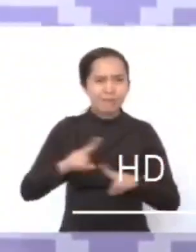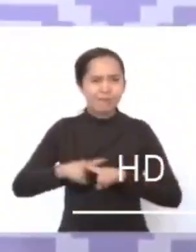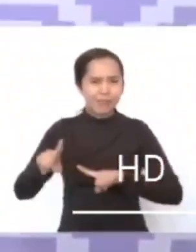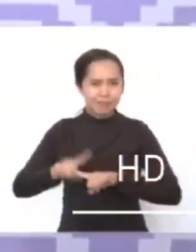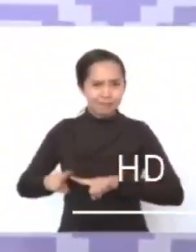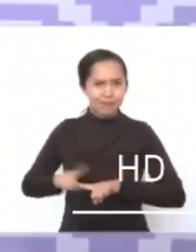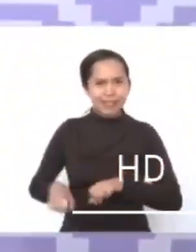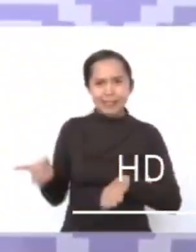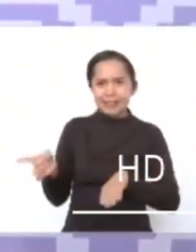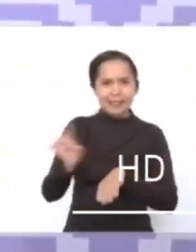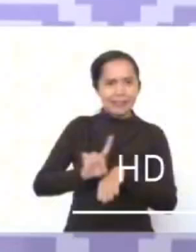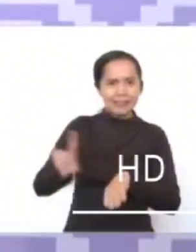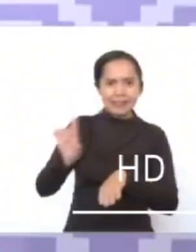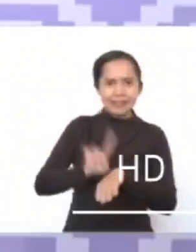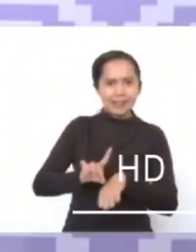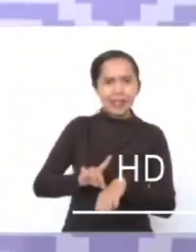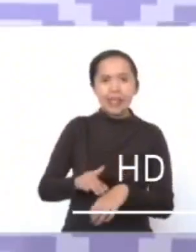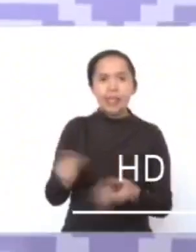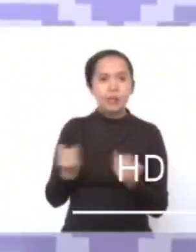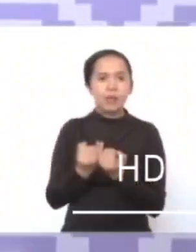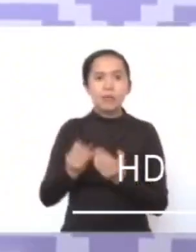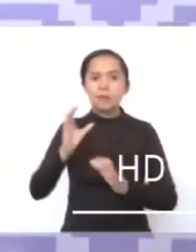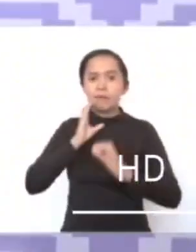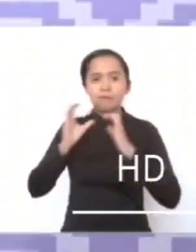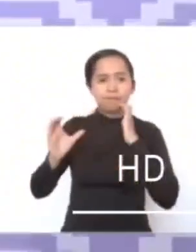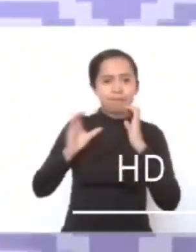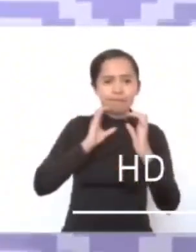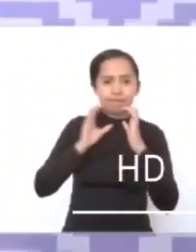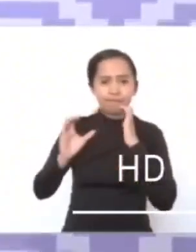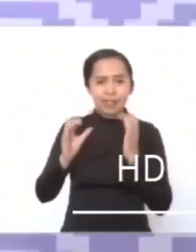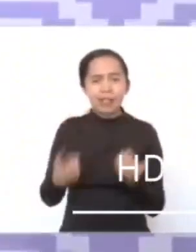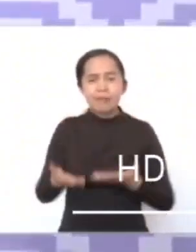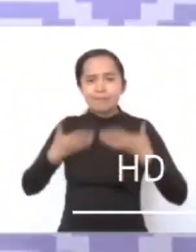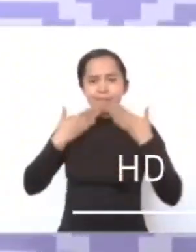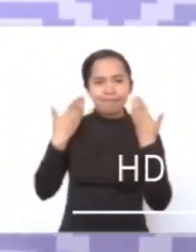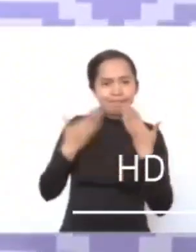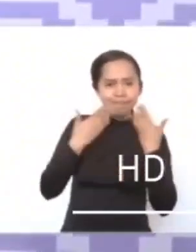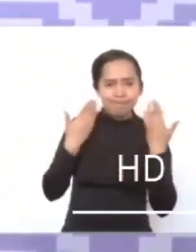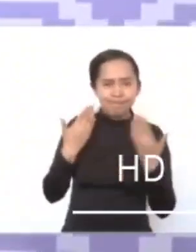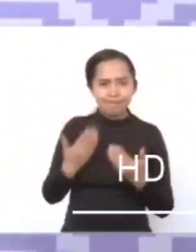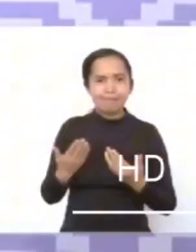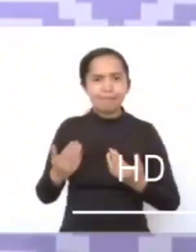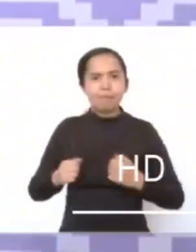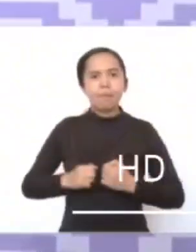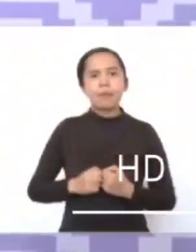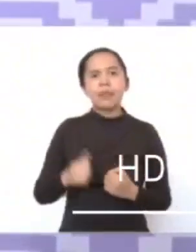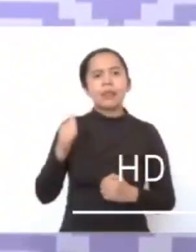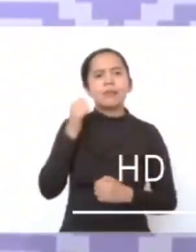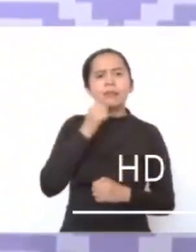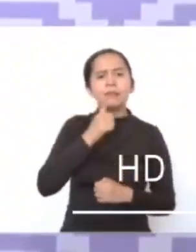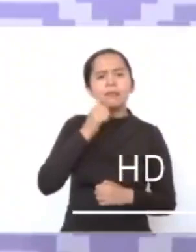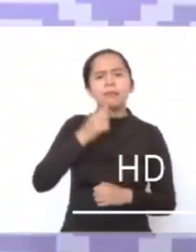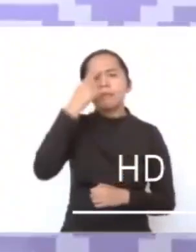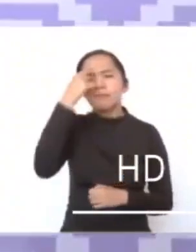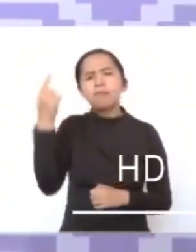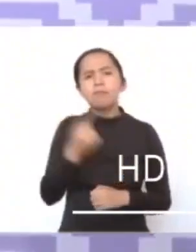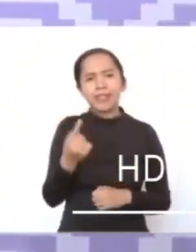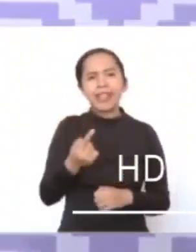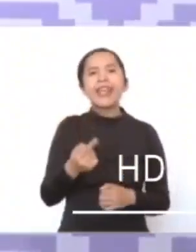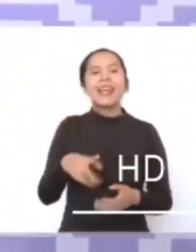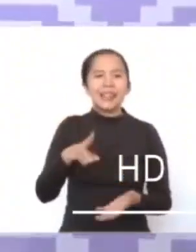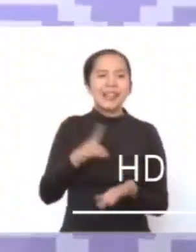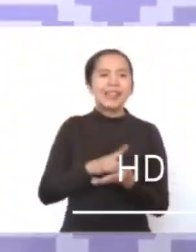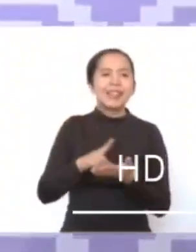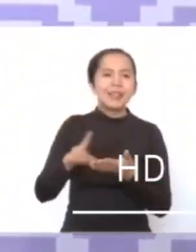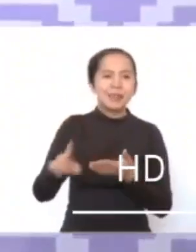todos los días, manteniendo una comunicación fluida, amable y oportuna, siempre por la defensa de los derechos